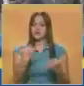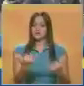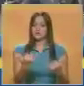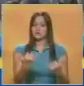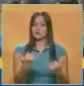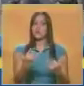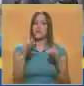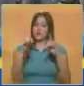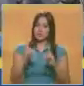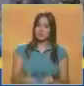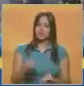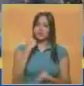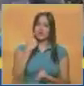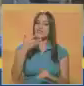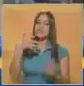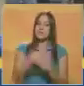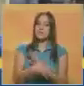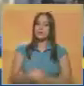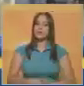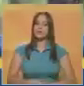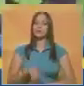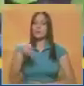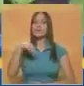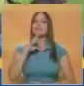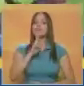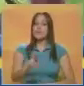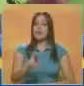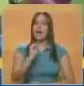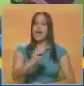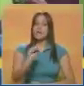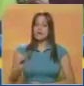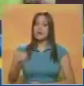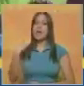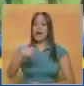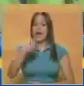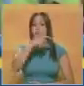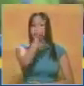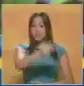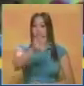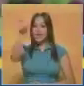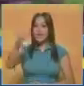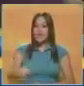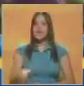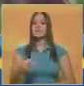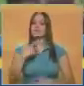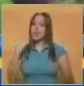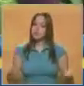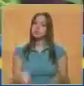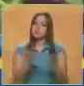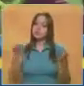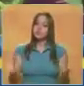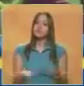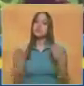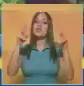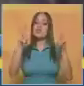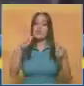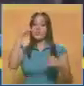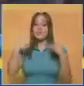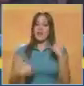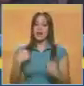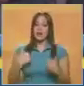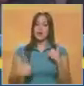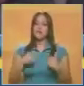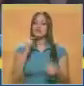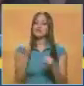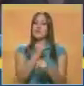las medidas correspondientes. Vale la pena también resaltar que la Guardia del Pueblo ha iniciado también este miércoles